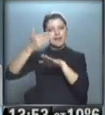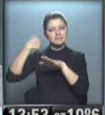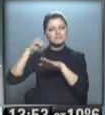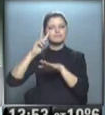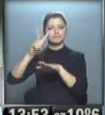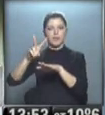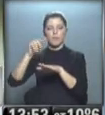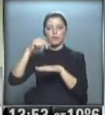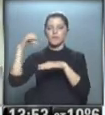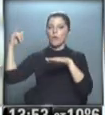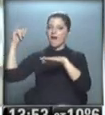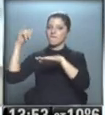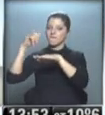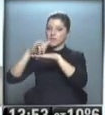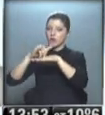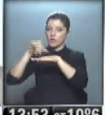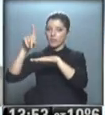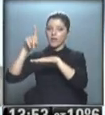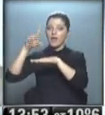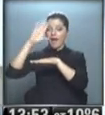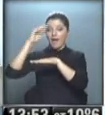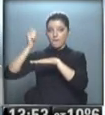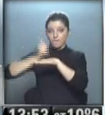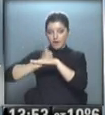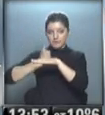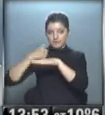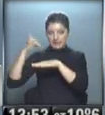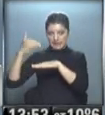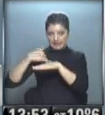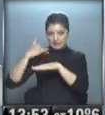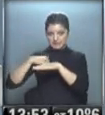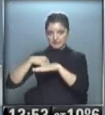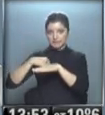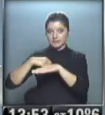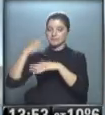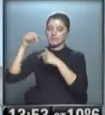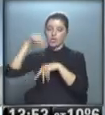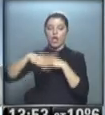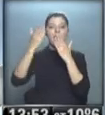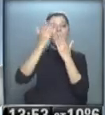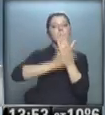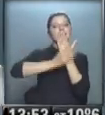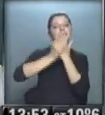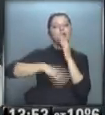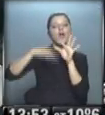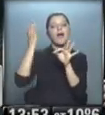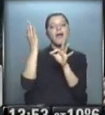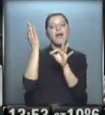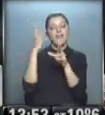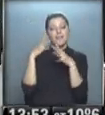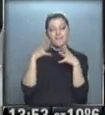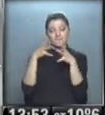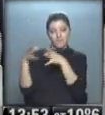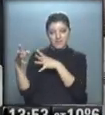claramente un avión de la fuerza aérea Argentina que dependiente obviamente del Ministerio de defensa y donde